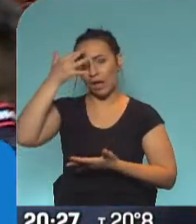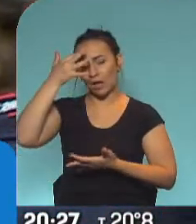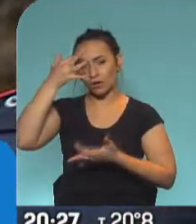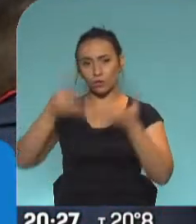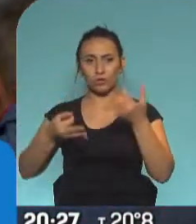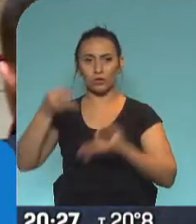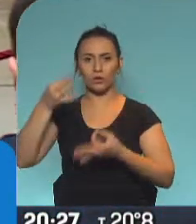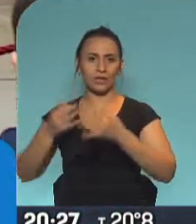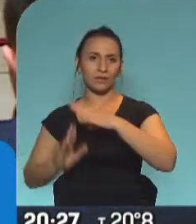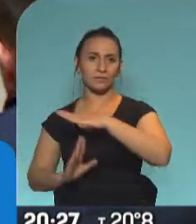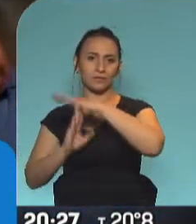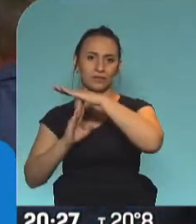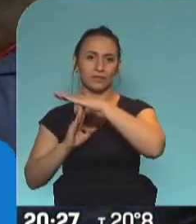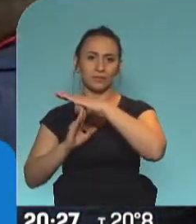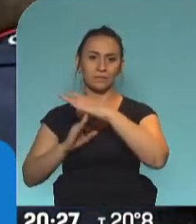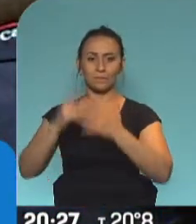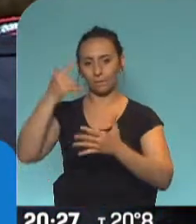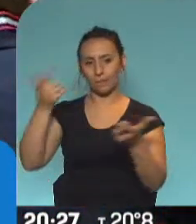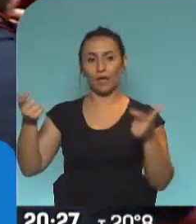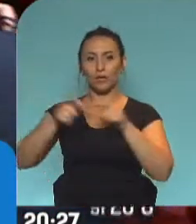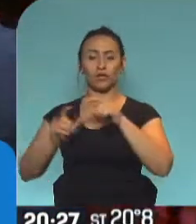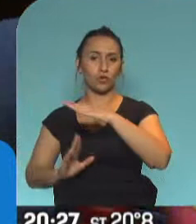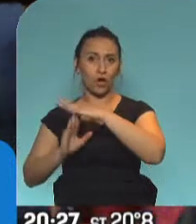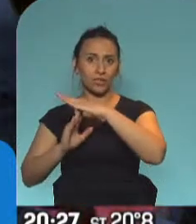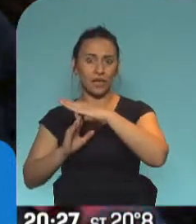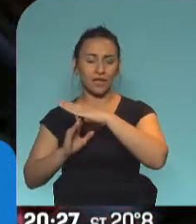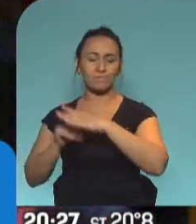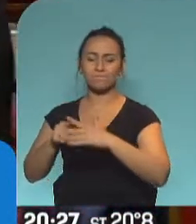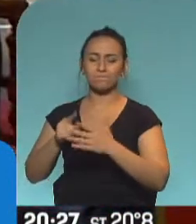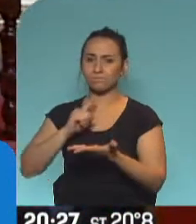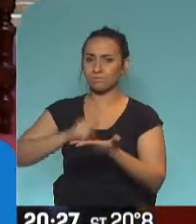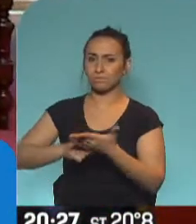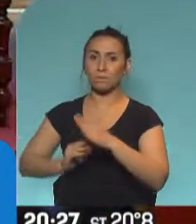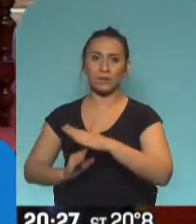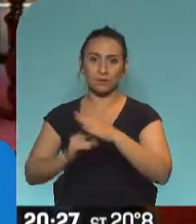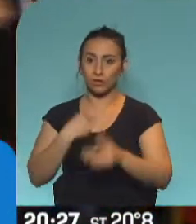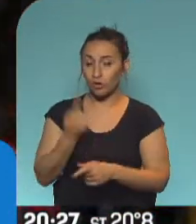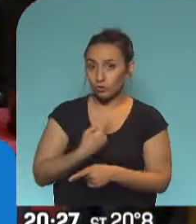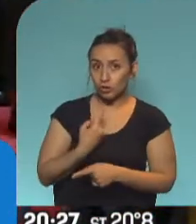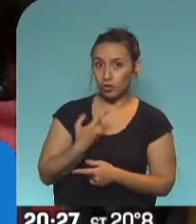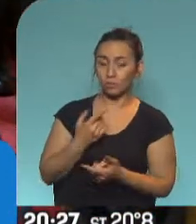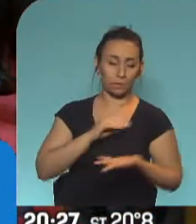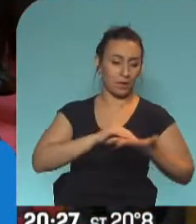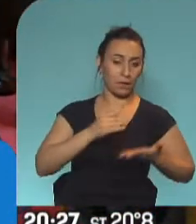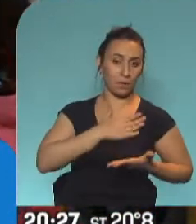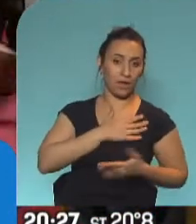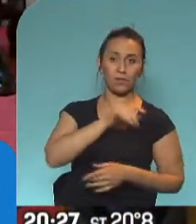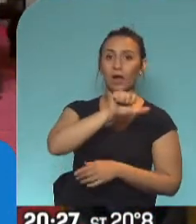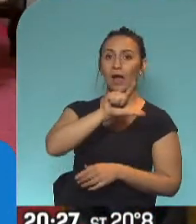dice usted, digamos, desbarata los argumentos jurídicos principales que nosotros habíamos invocado con mi abogado Germán